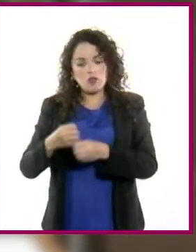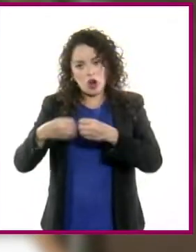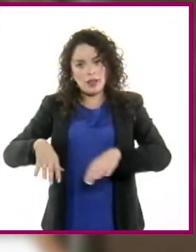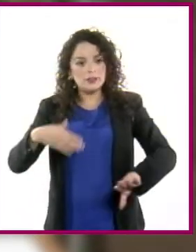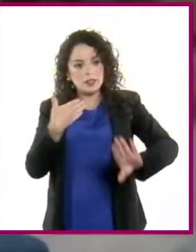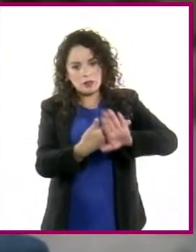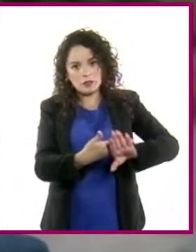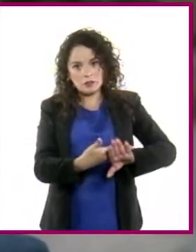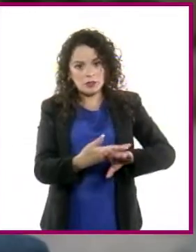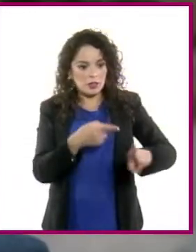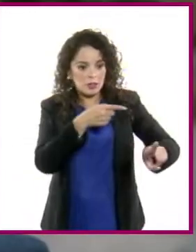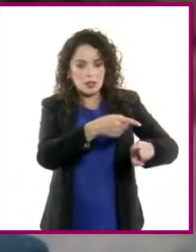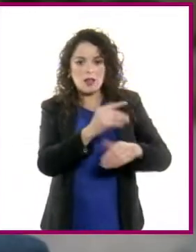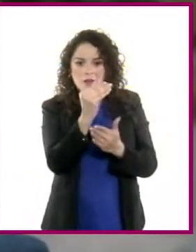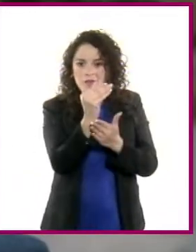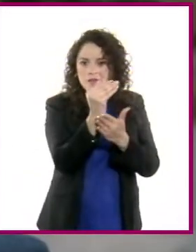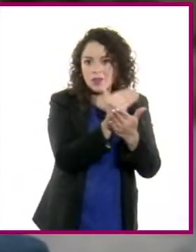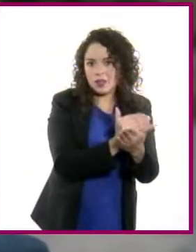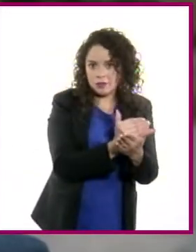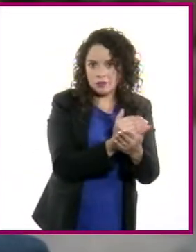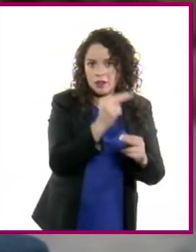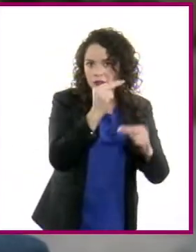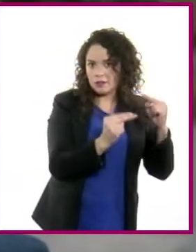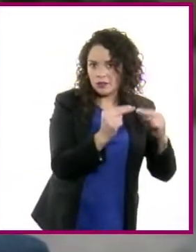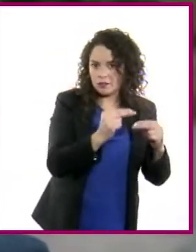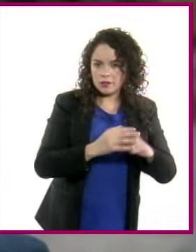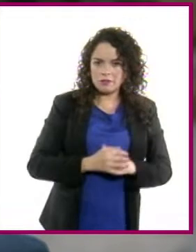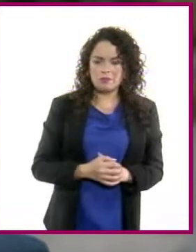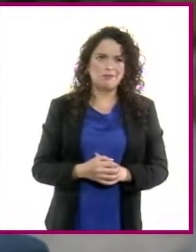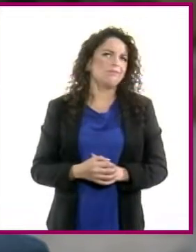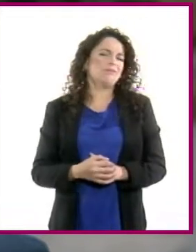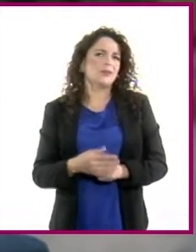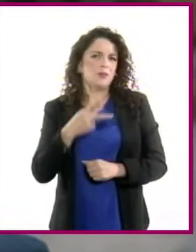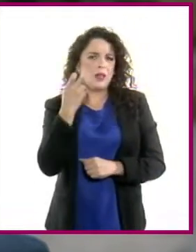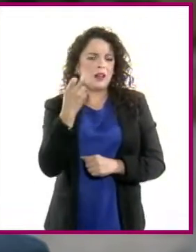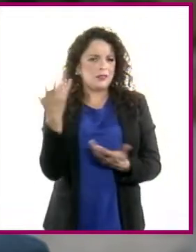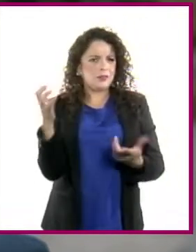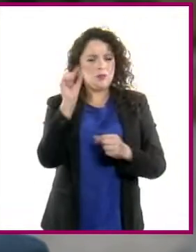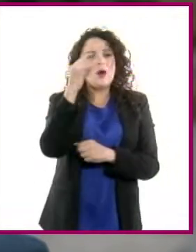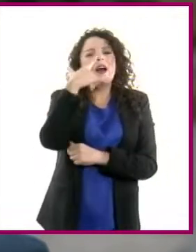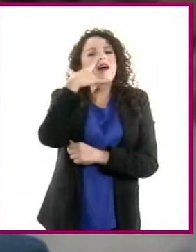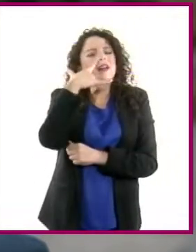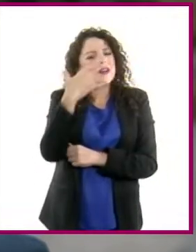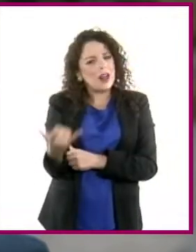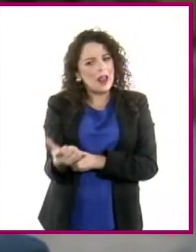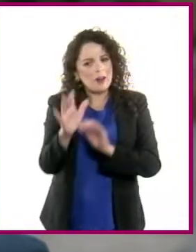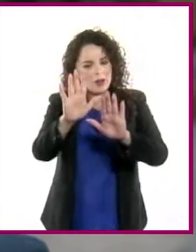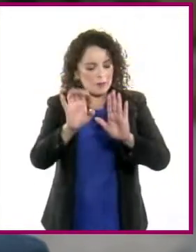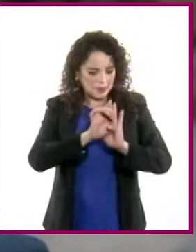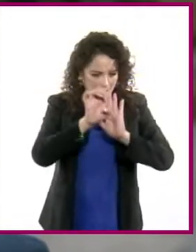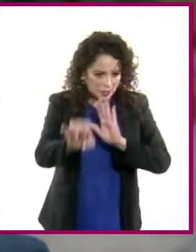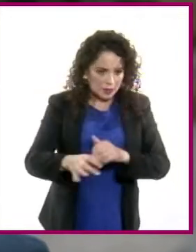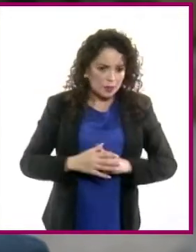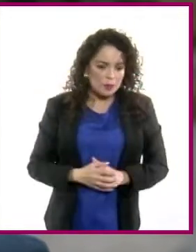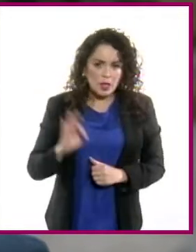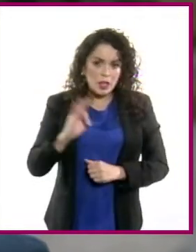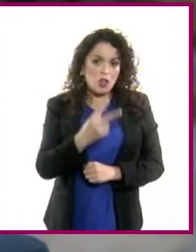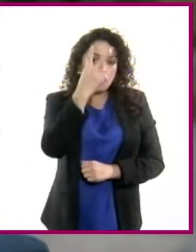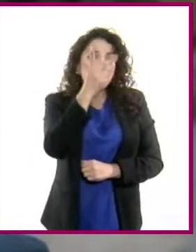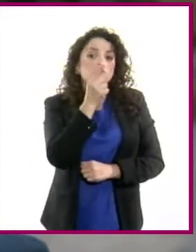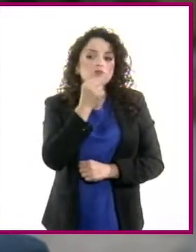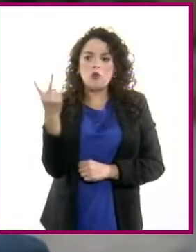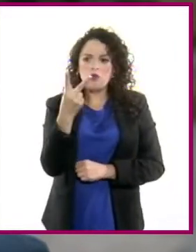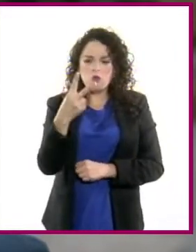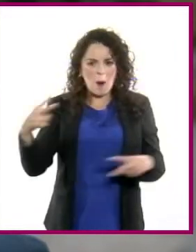posición más baja. Pero esa distinción me suena muy rara. A ver, por ejemplo, si dos policías se pelean a